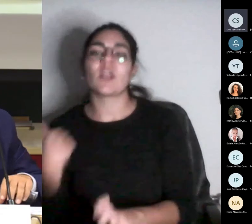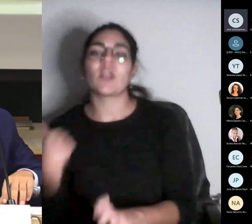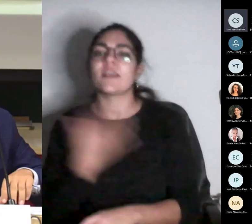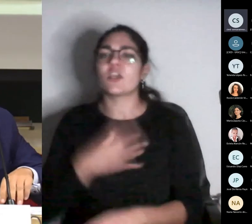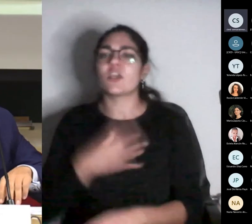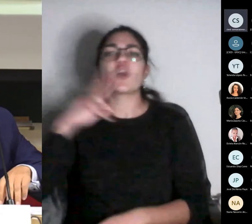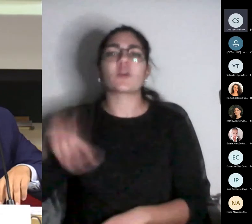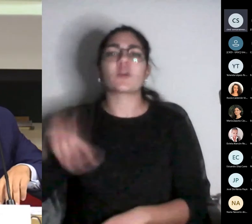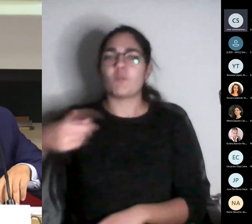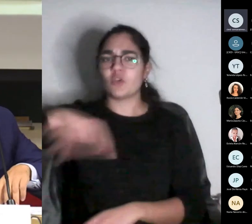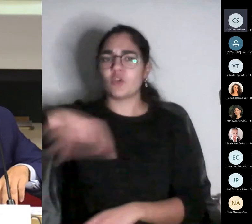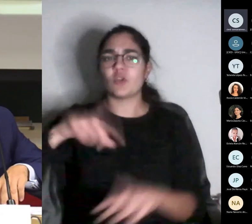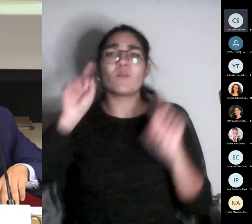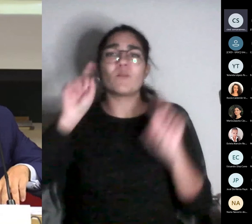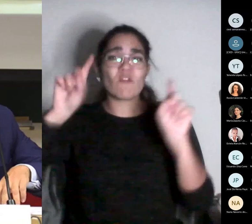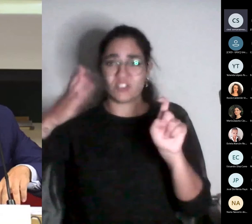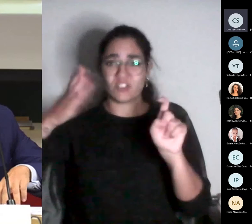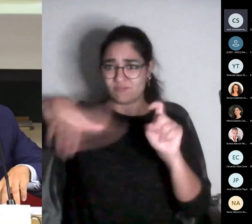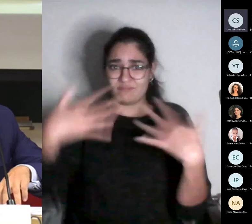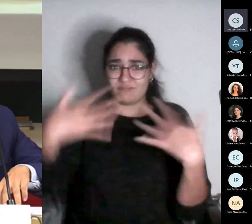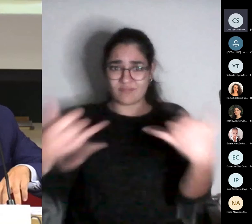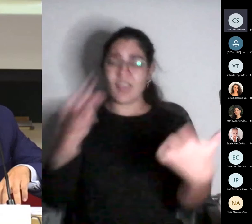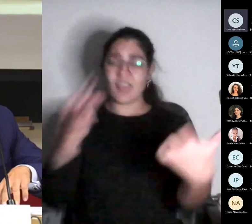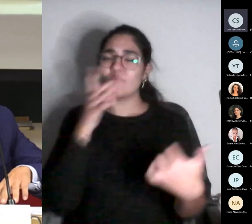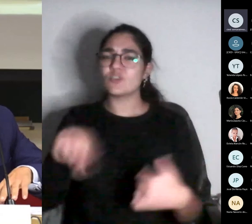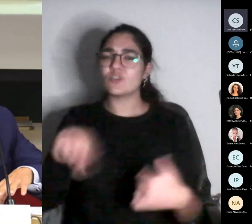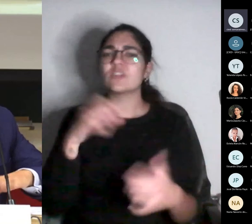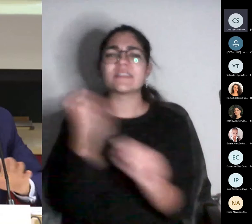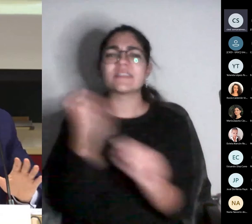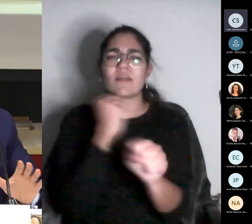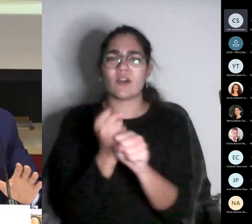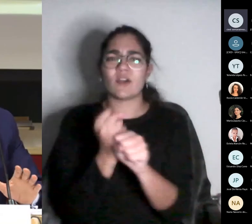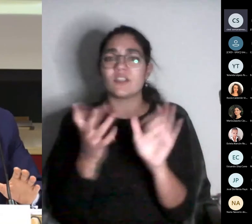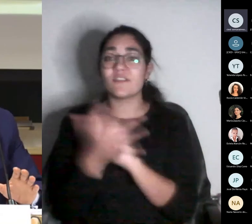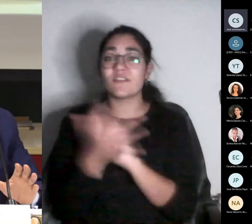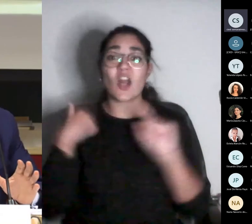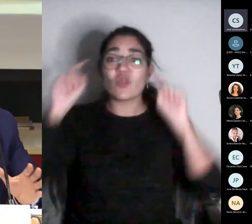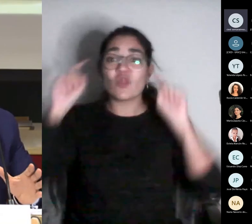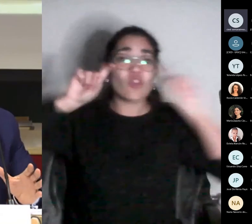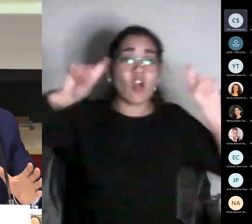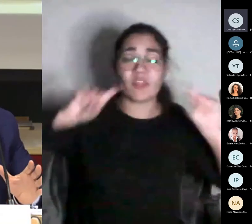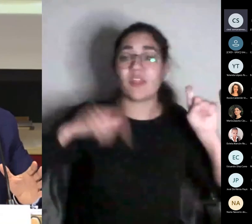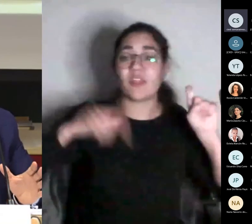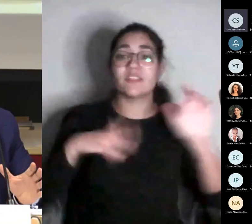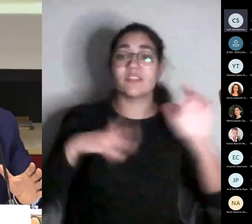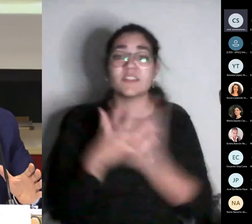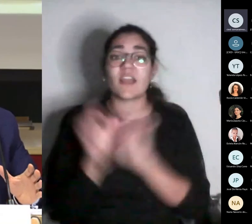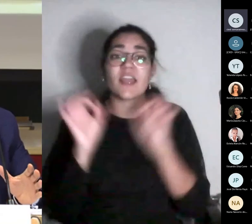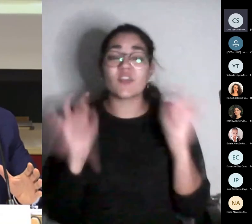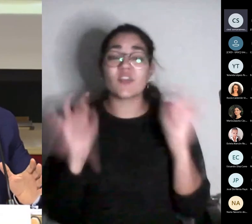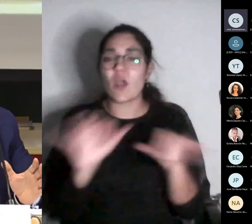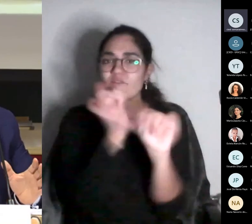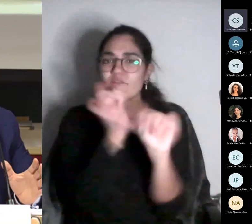hacen nuestros profesores. Y Docentia pretende ser eso, una métrica objetiva.